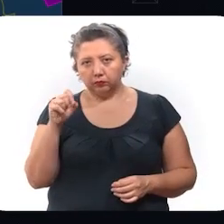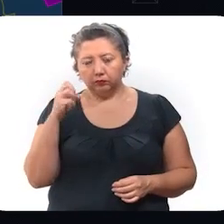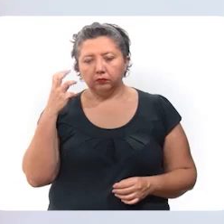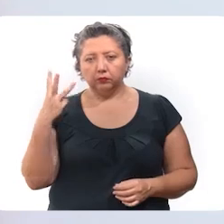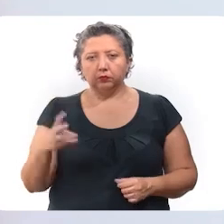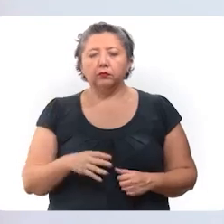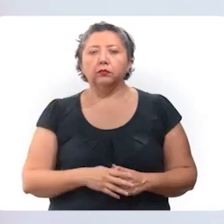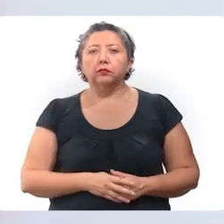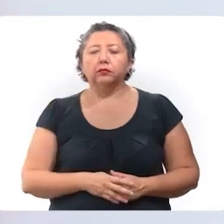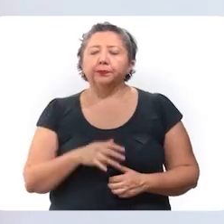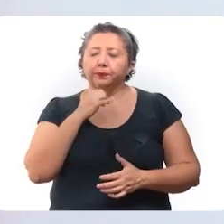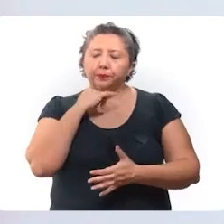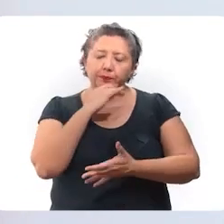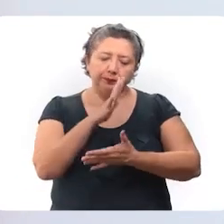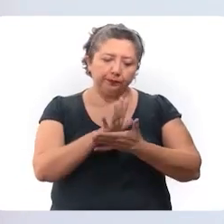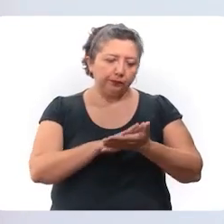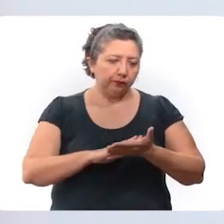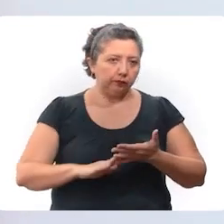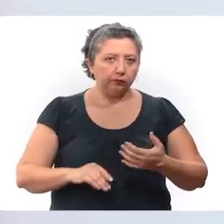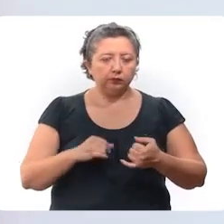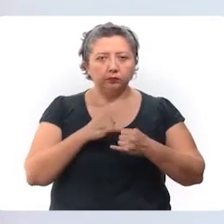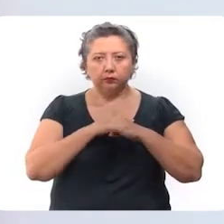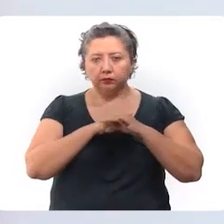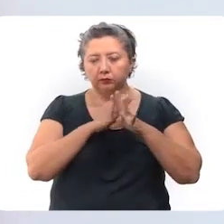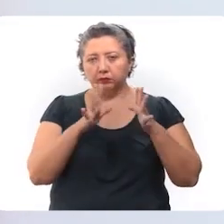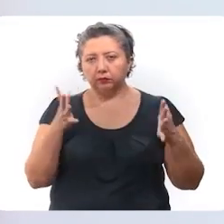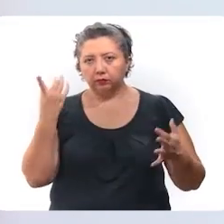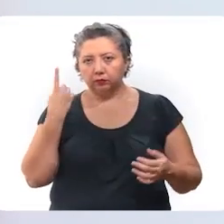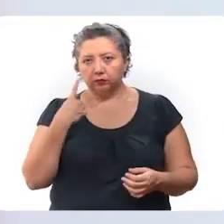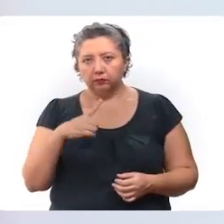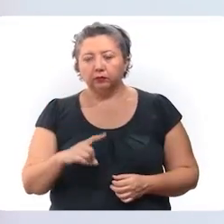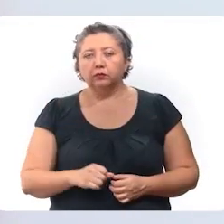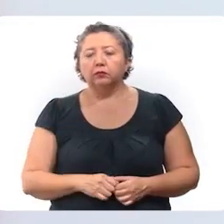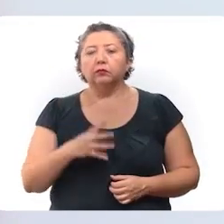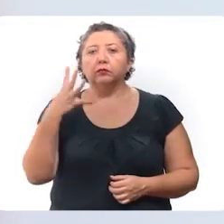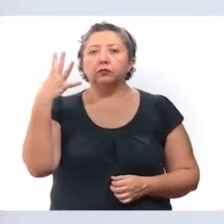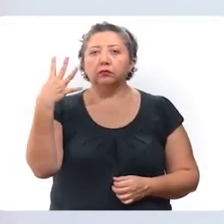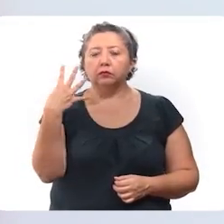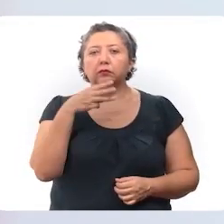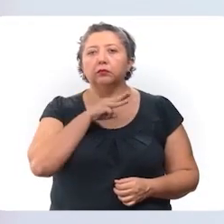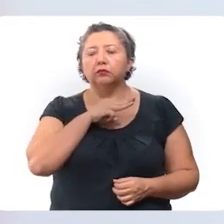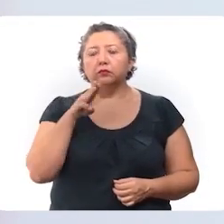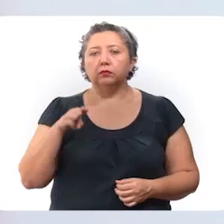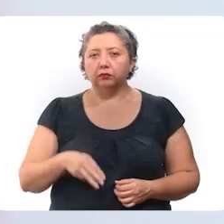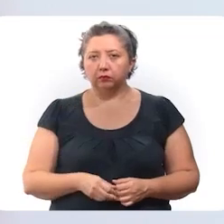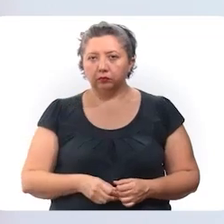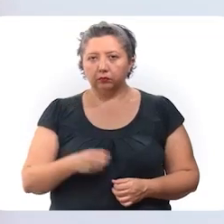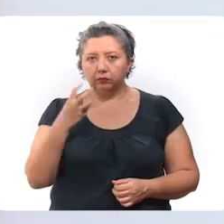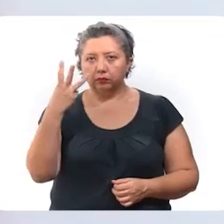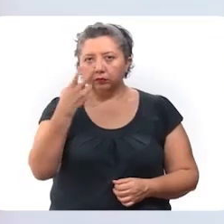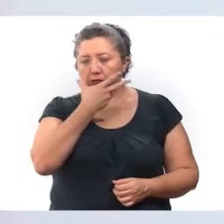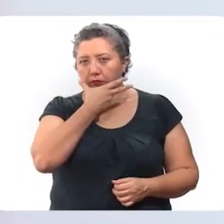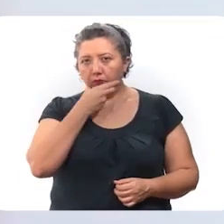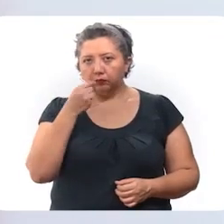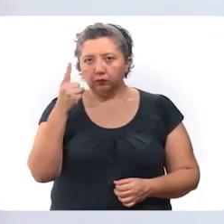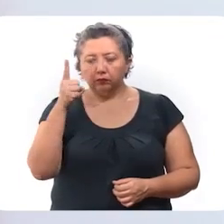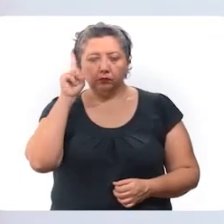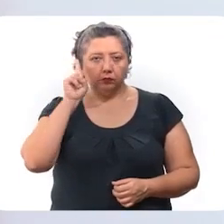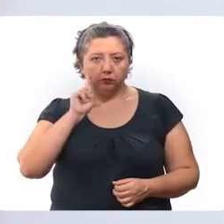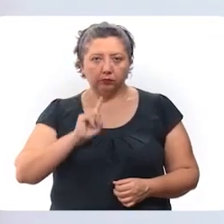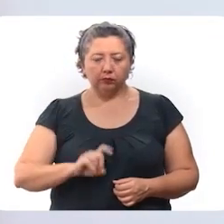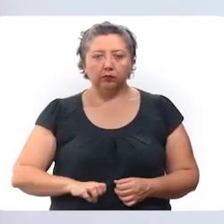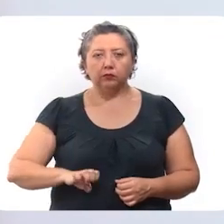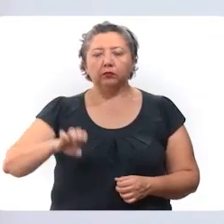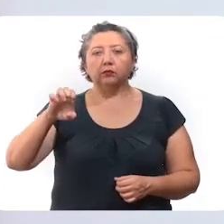11.423. Lamentablemente, en este parte médico, informamos de 4 fallecimientos, 3 hombres y una